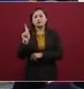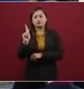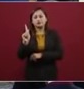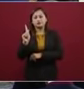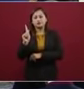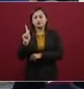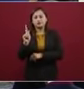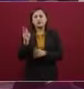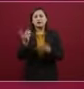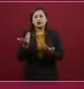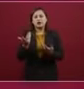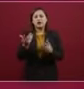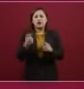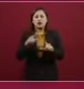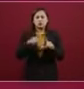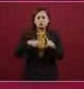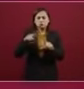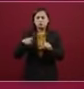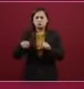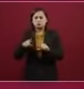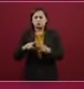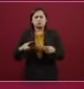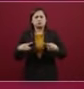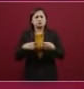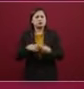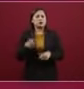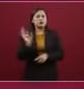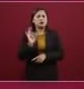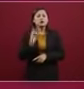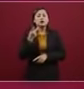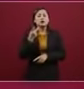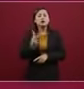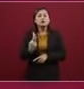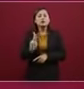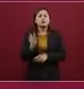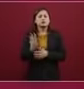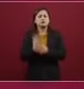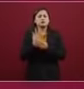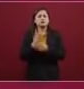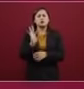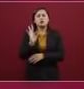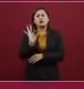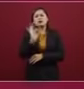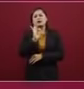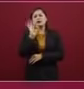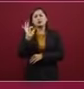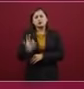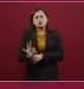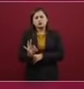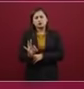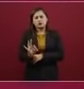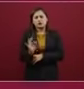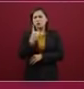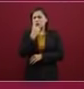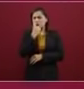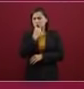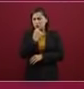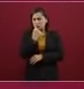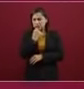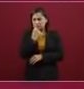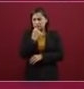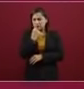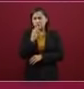difieren, pero pudiera citar una que establece que el 40% de los policías que portan un